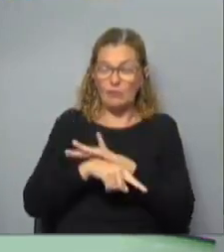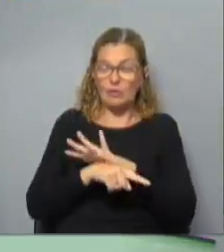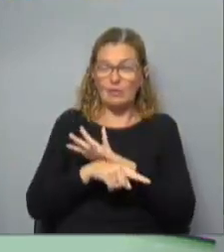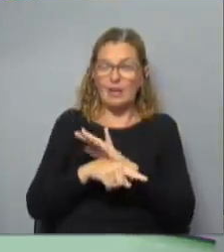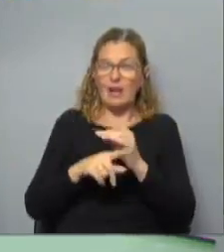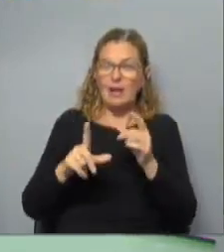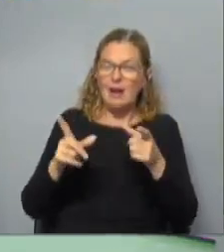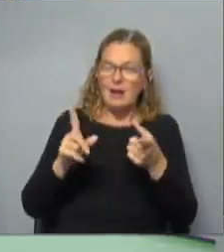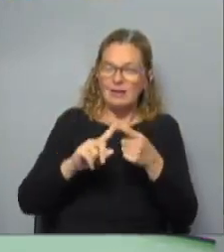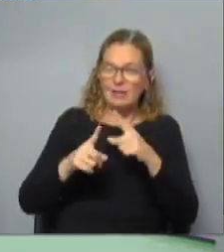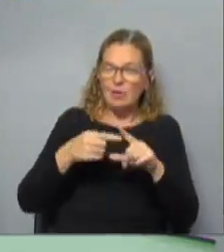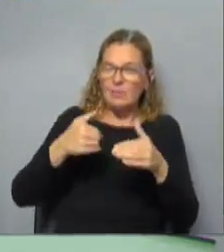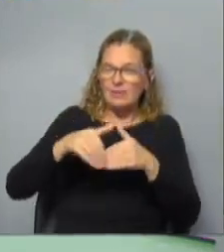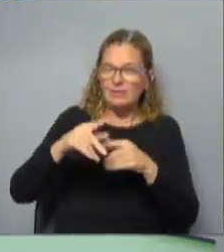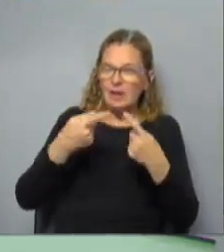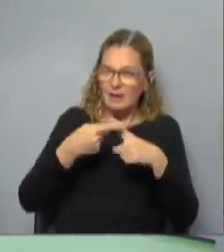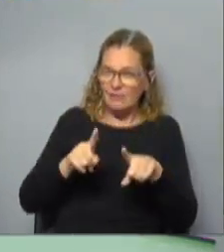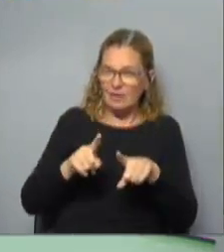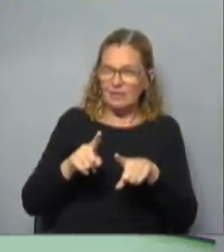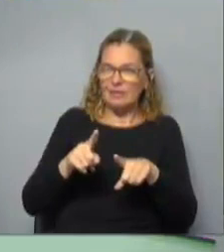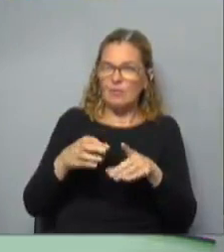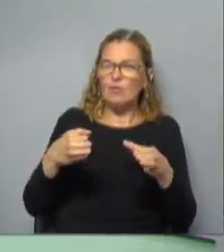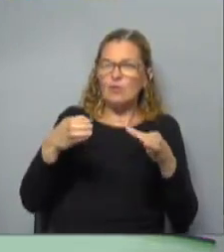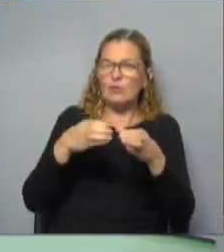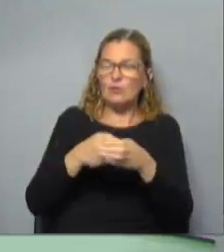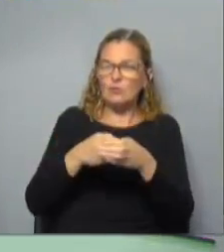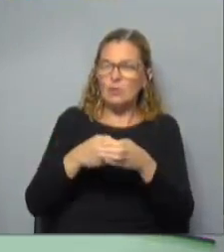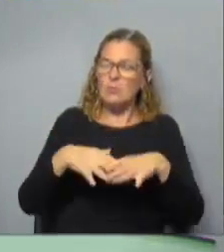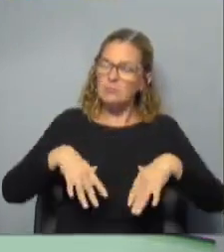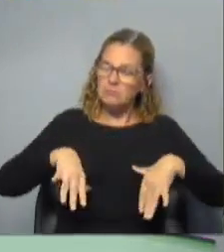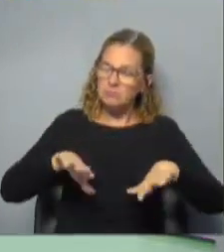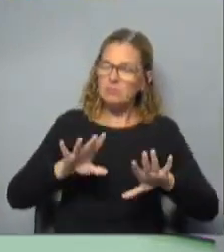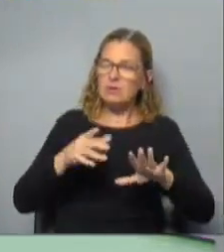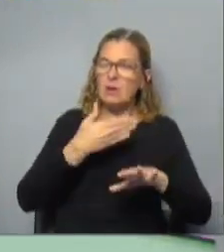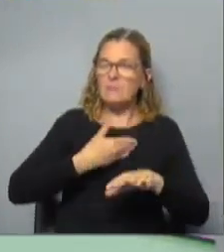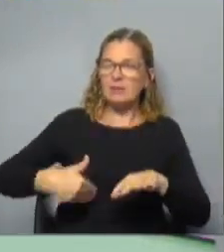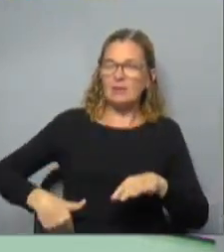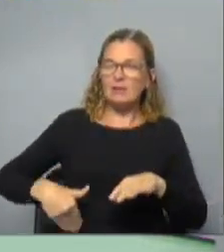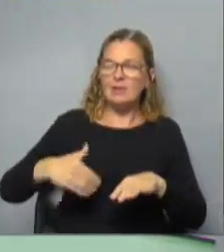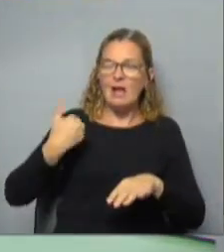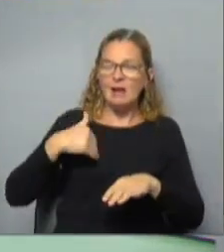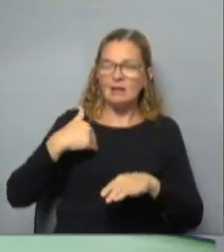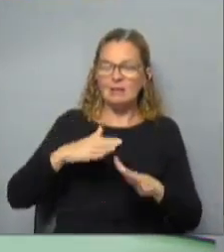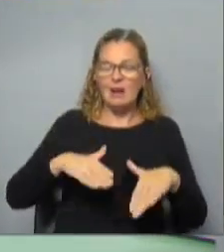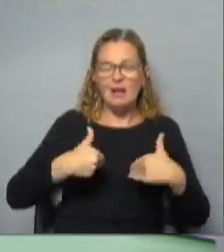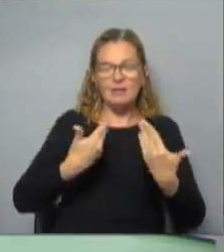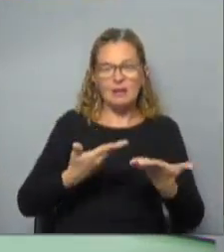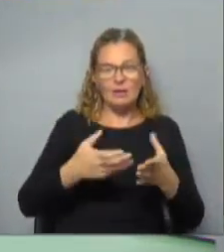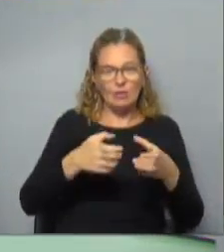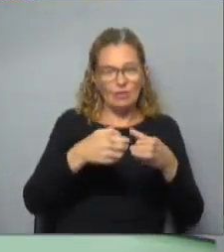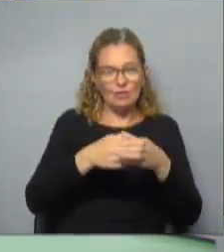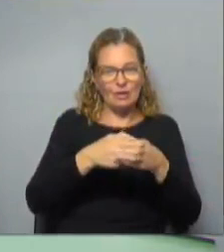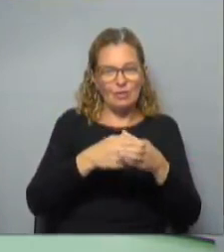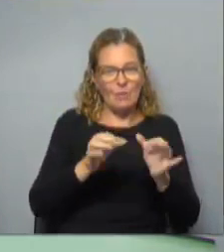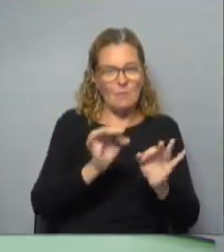las relaciones más allá de las diferencias en una reunión que fue muy distendida donde el presidente fernández le regaló a boris el disco clics modernos